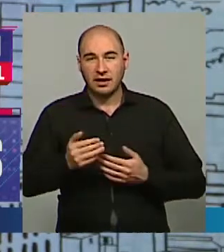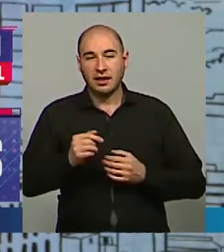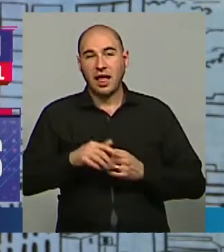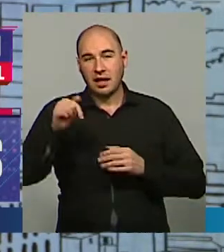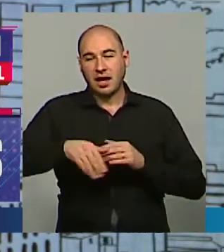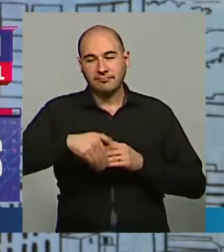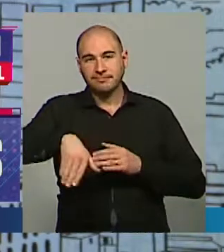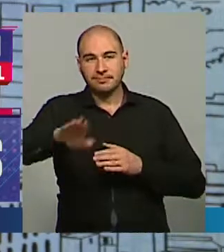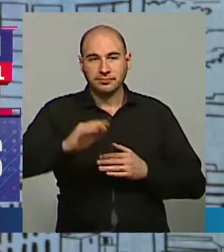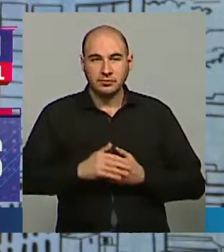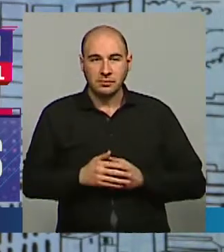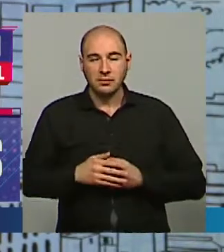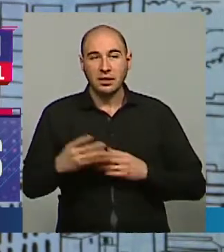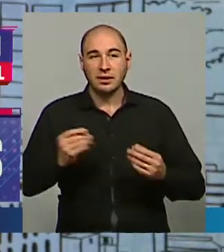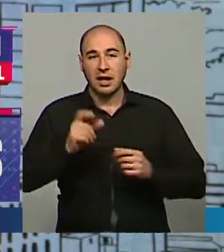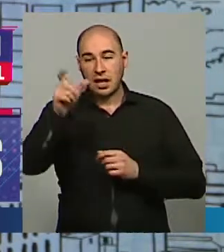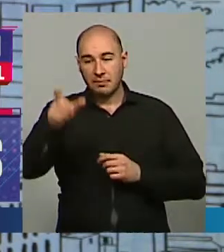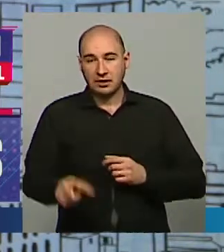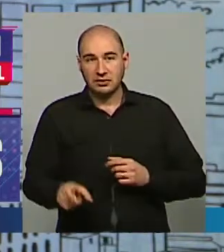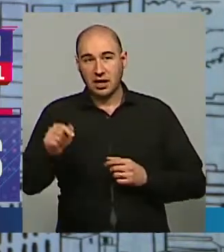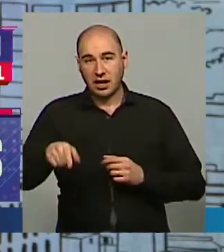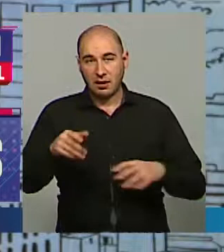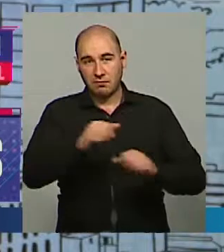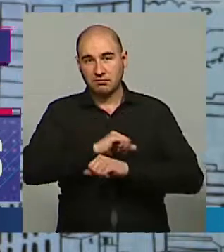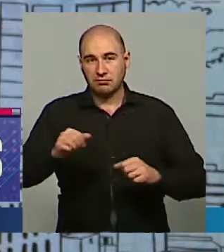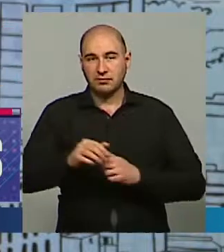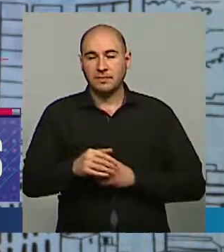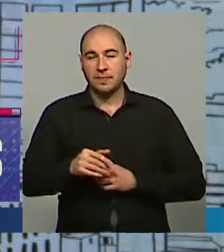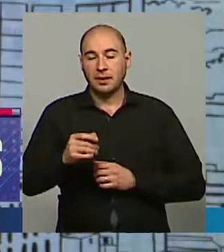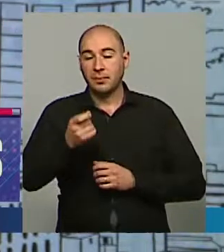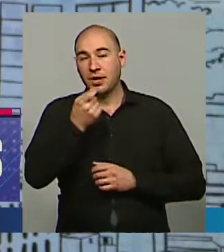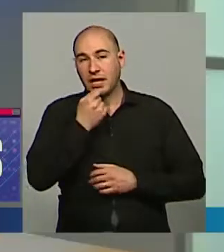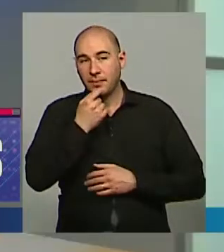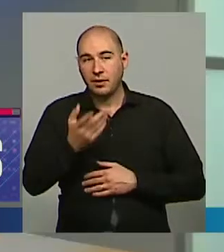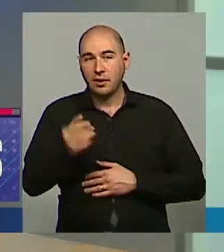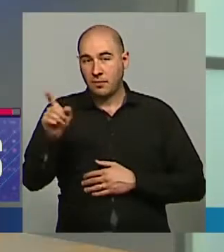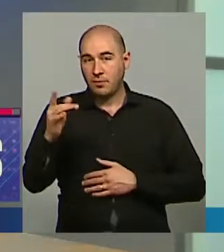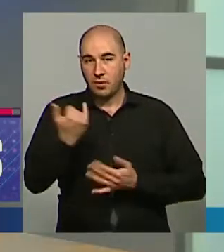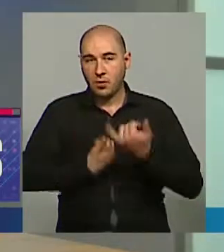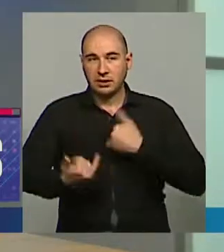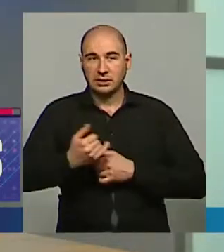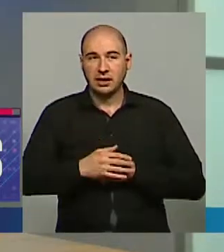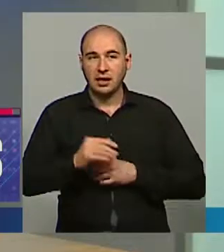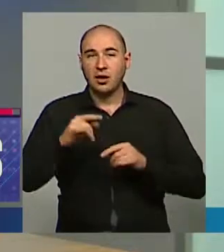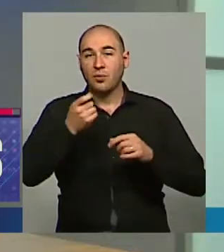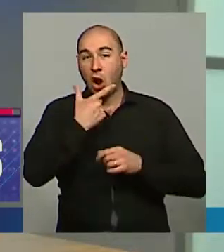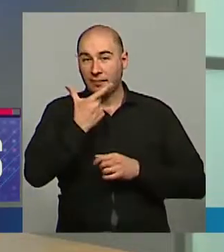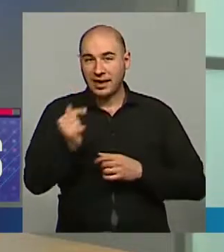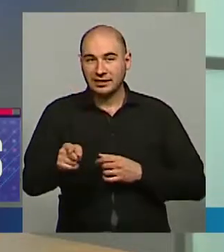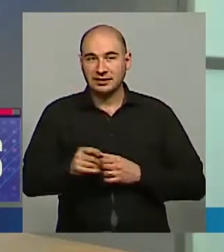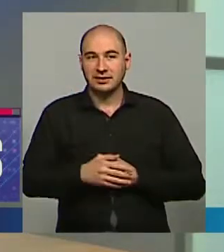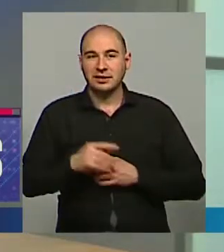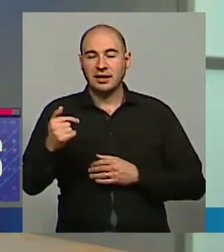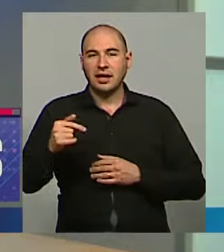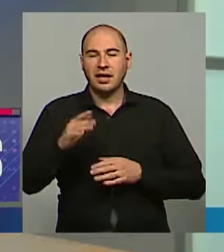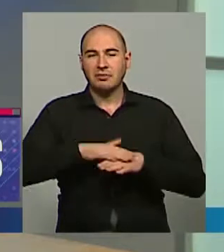en adelante para la persona que lo cometió. Claro, en el caso del que mencionábamos, el de Walmart, fue llevado